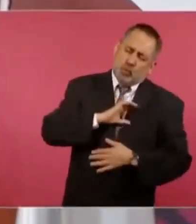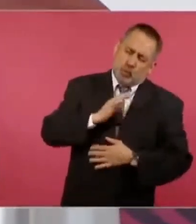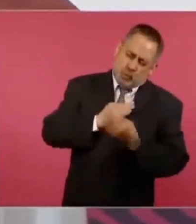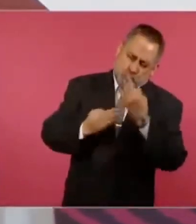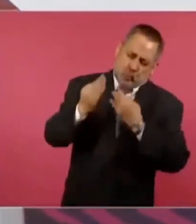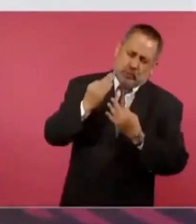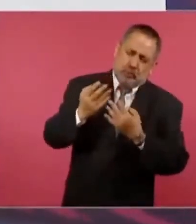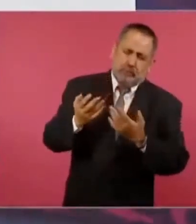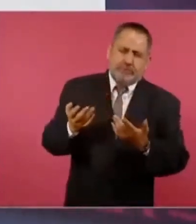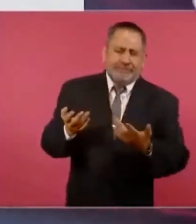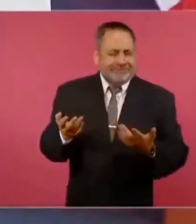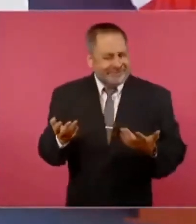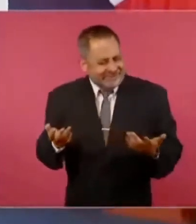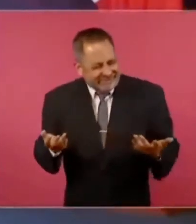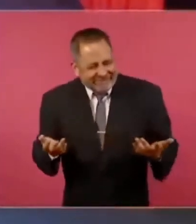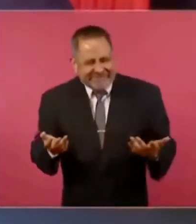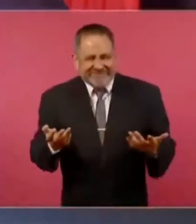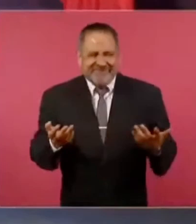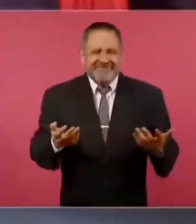Entonces,